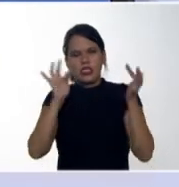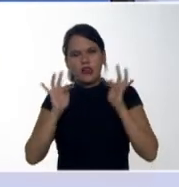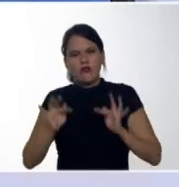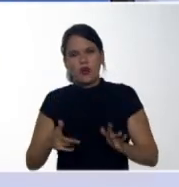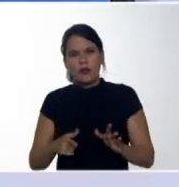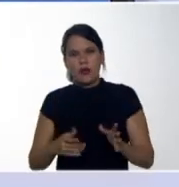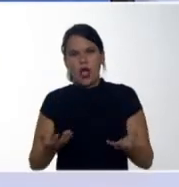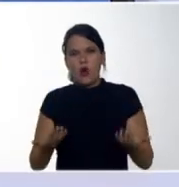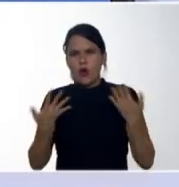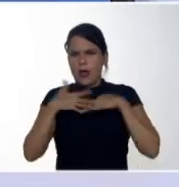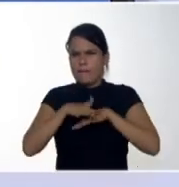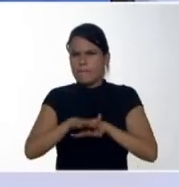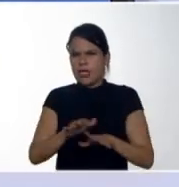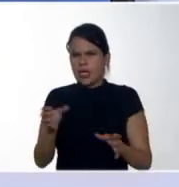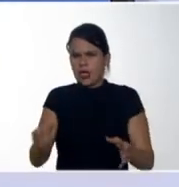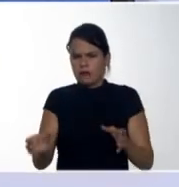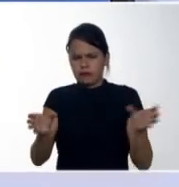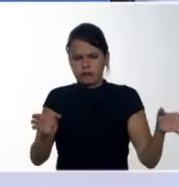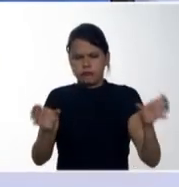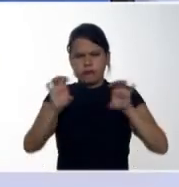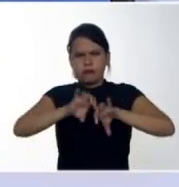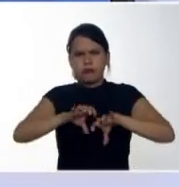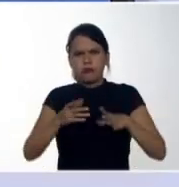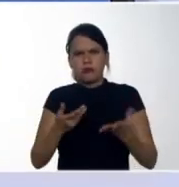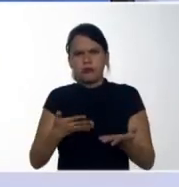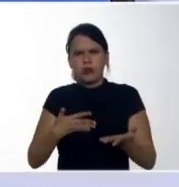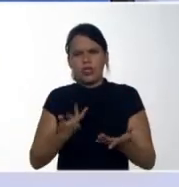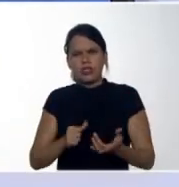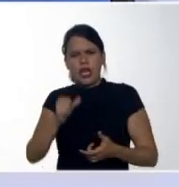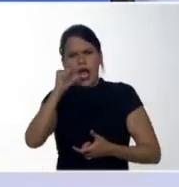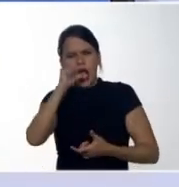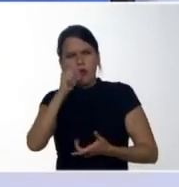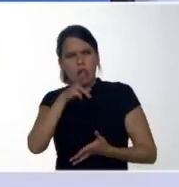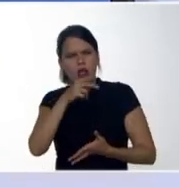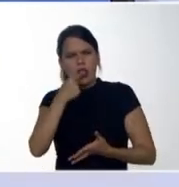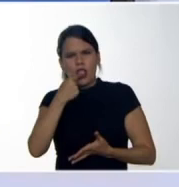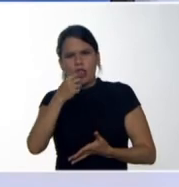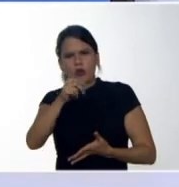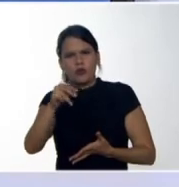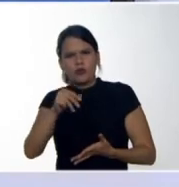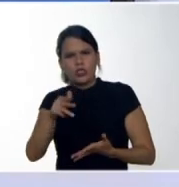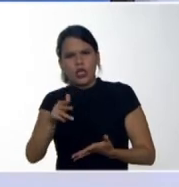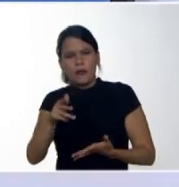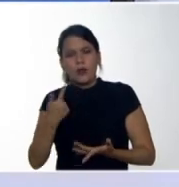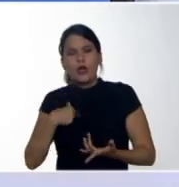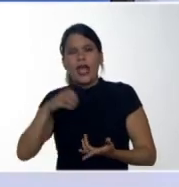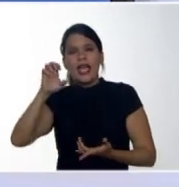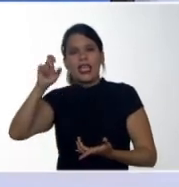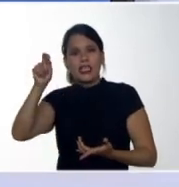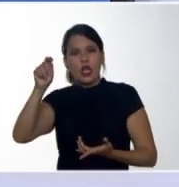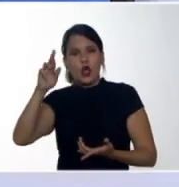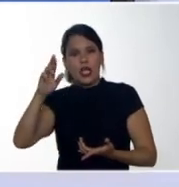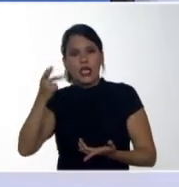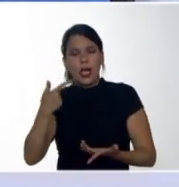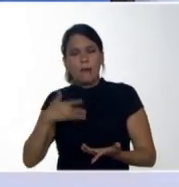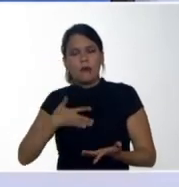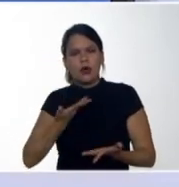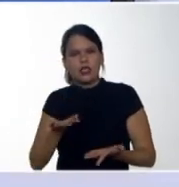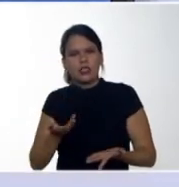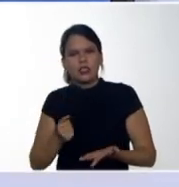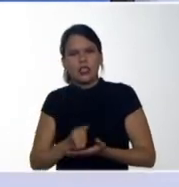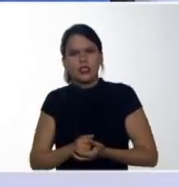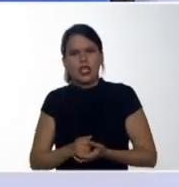una mezcla homogénea puede ser, por ejemplo, agua con sal, mientras que una heterogénea puede ser